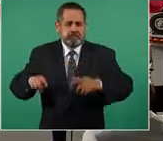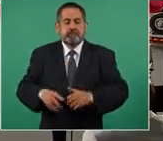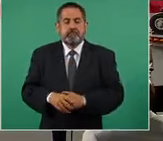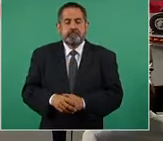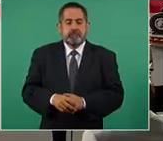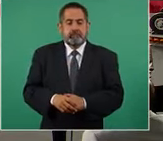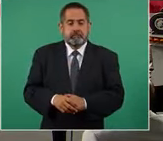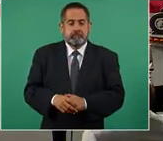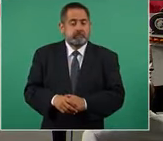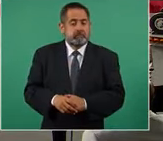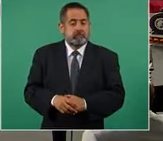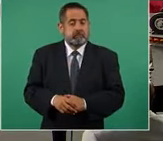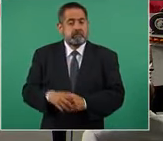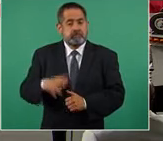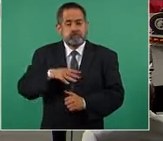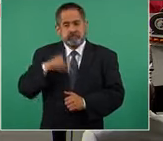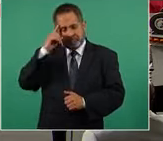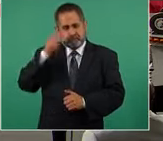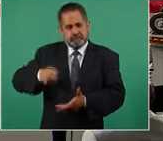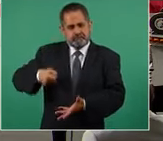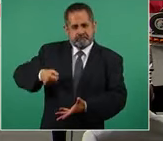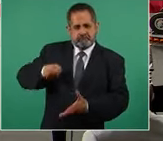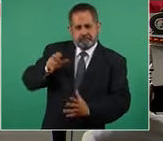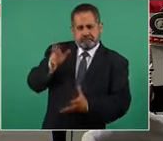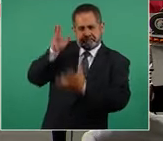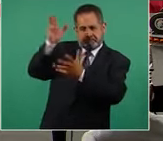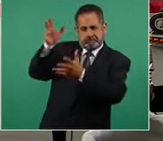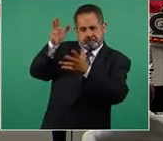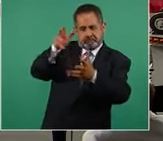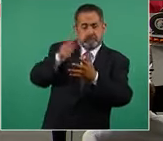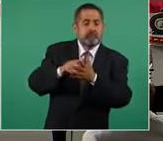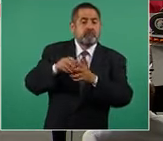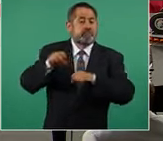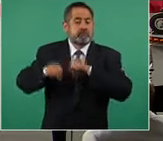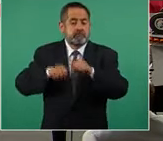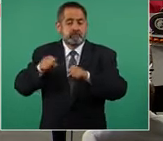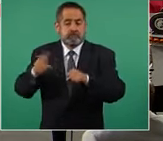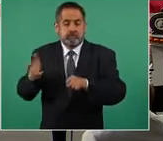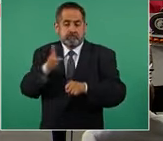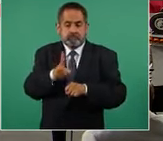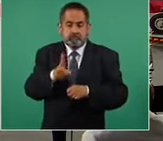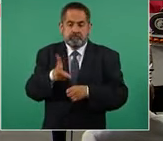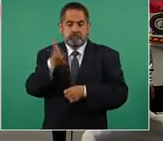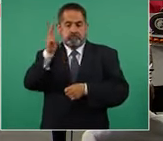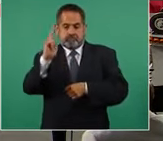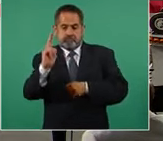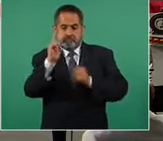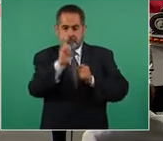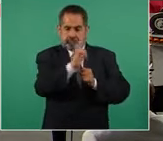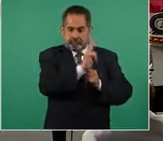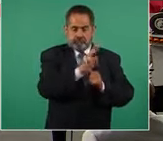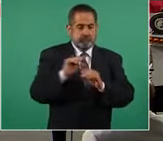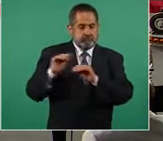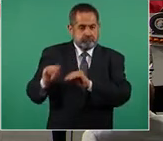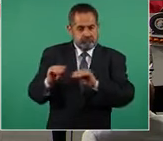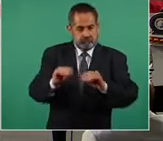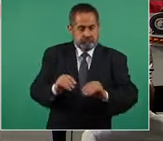Hay espacios para maletas, también va a haber espacios para bicicletas, para subir con bicicleta y colgarlos, la que